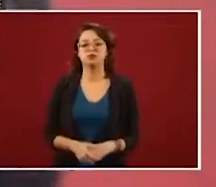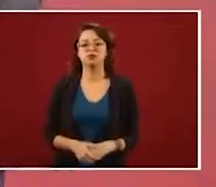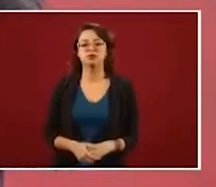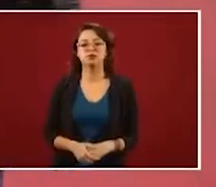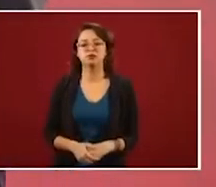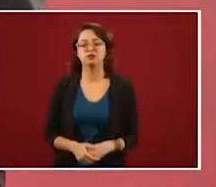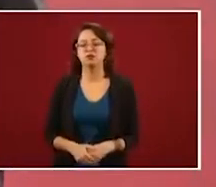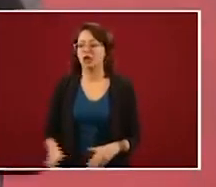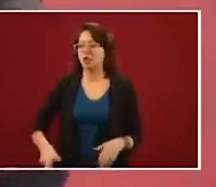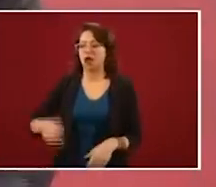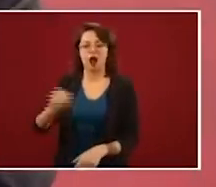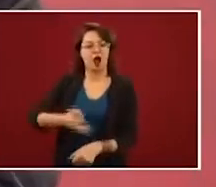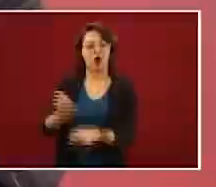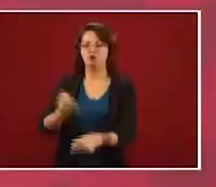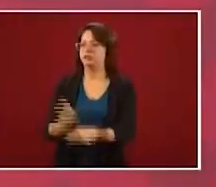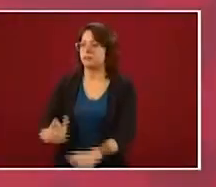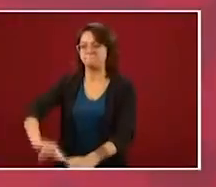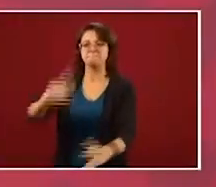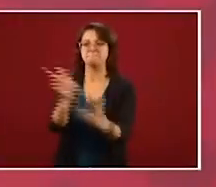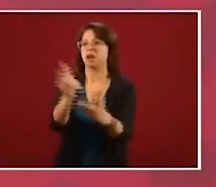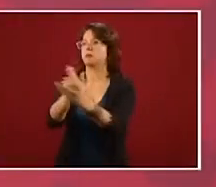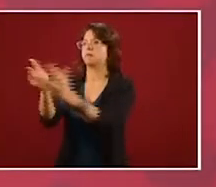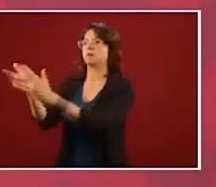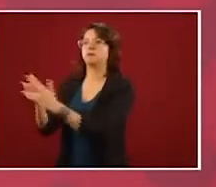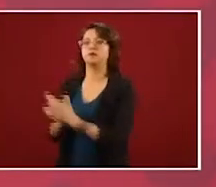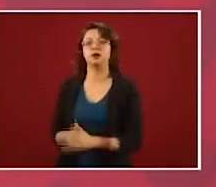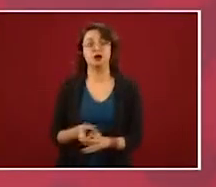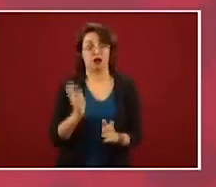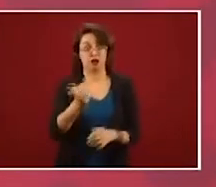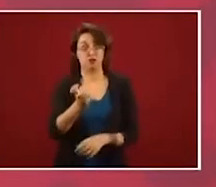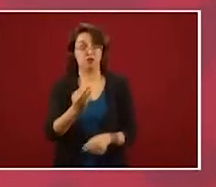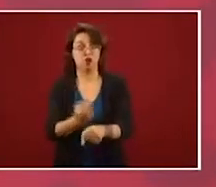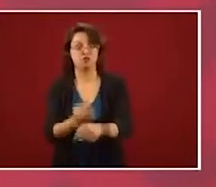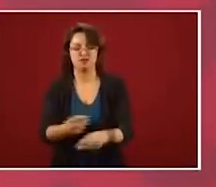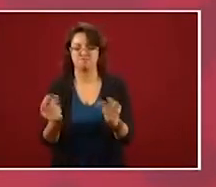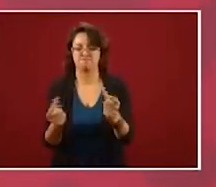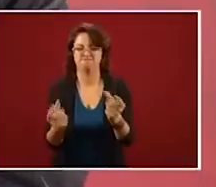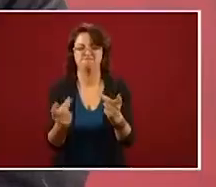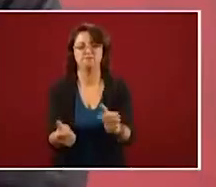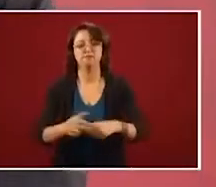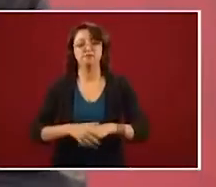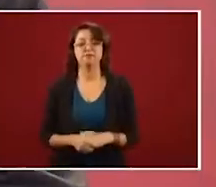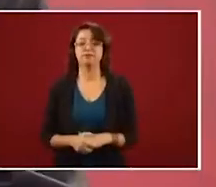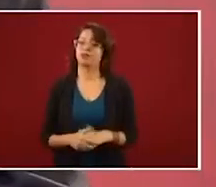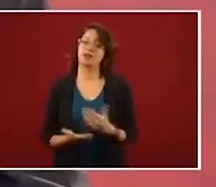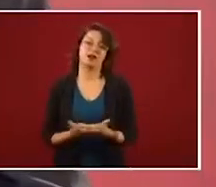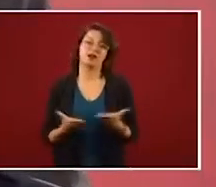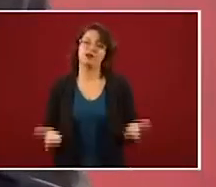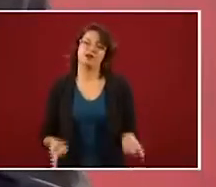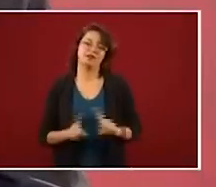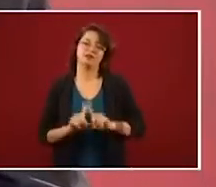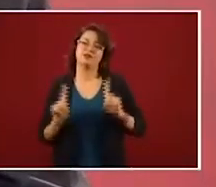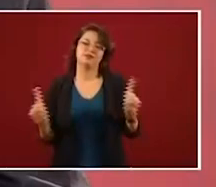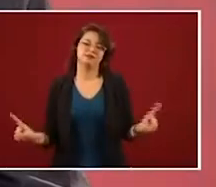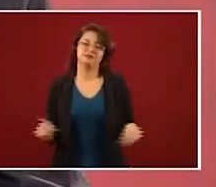Es el mátalos en caliente. Ese es el inmediato. Pues ya no es así.